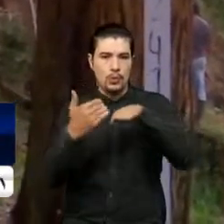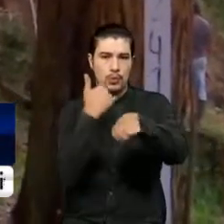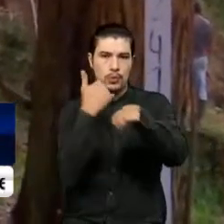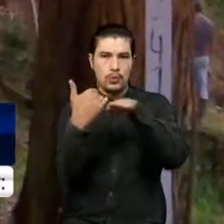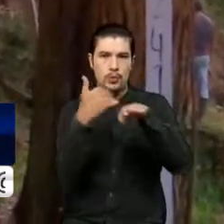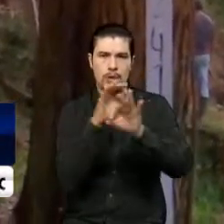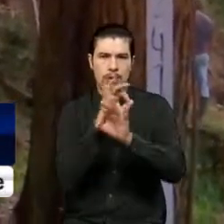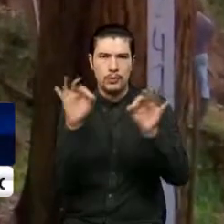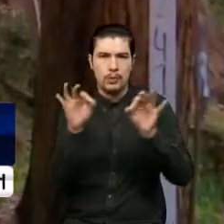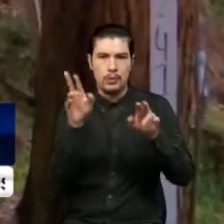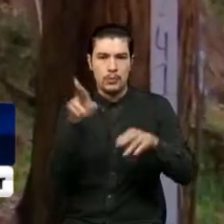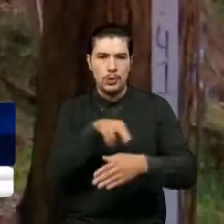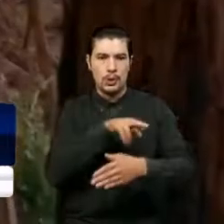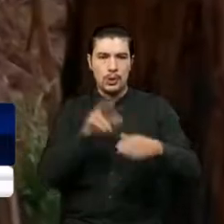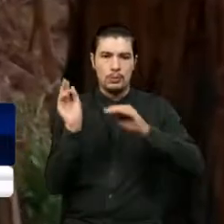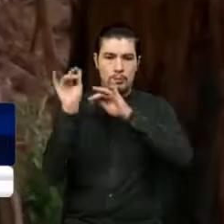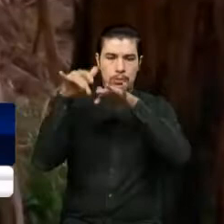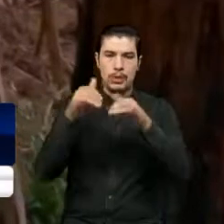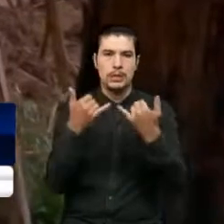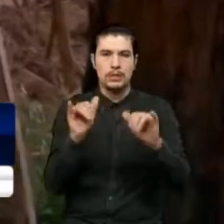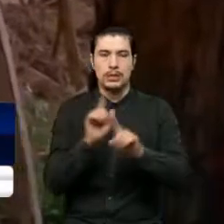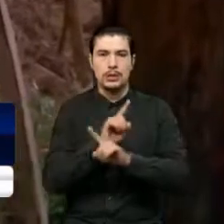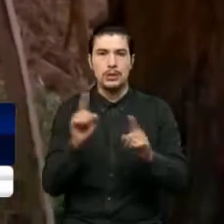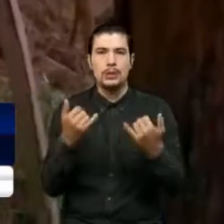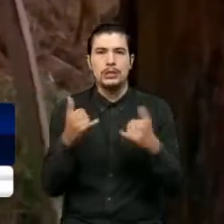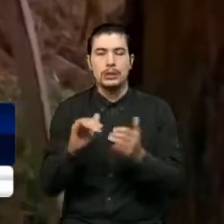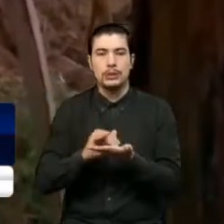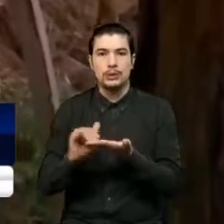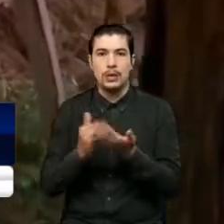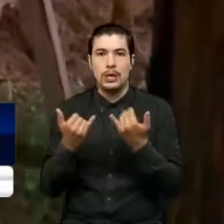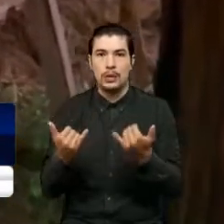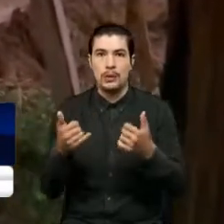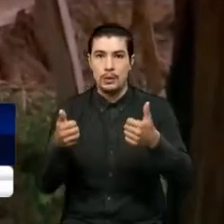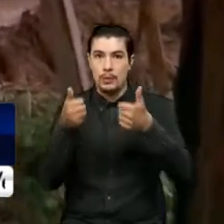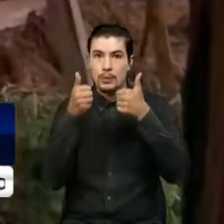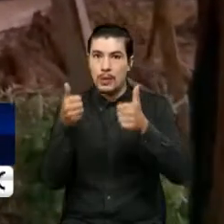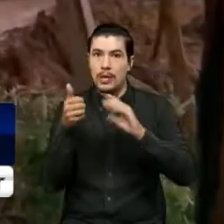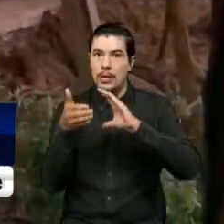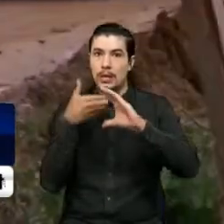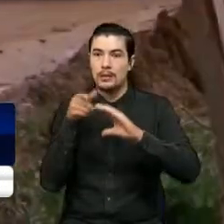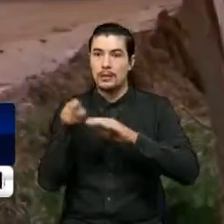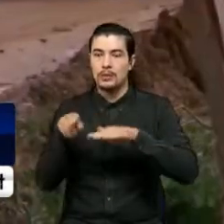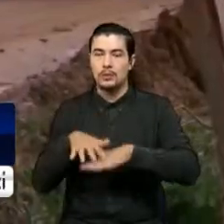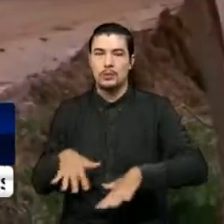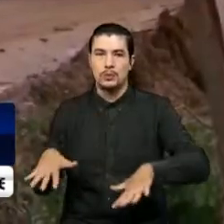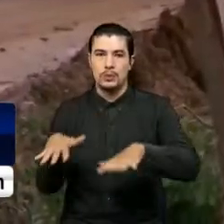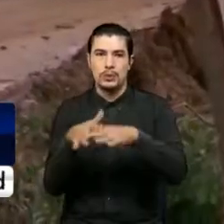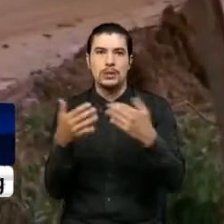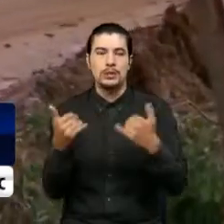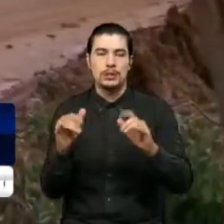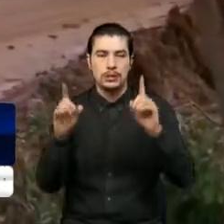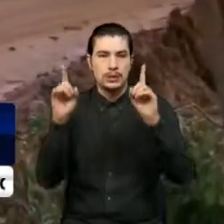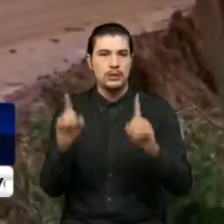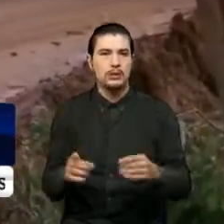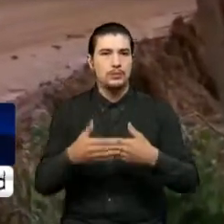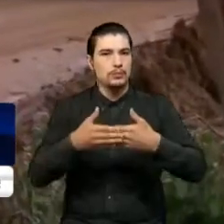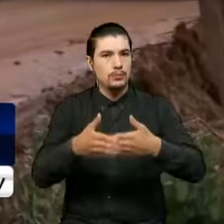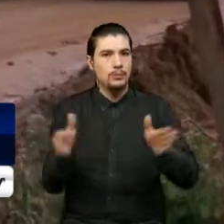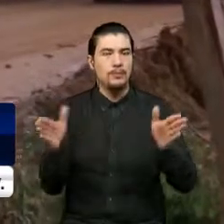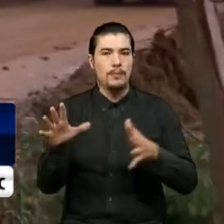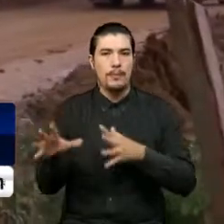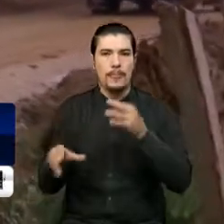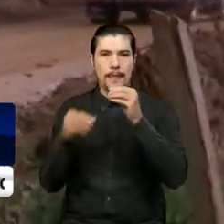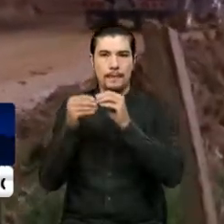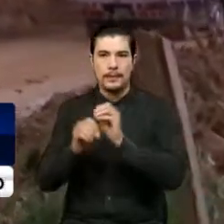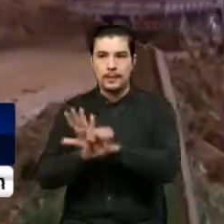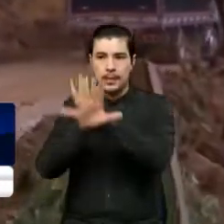tipo de restricción, donde manifestaron que debido al buen clima que se presenta en esa zona, se ha tomado esta decisión. Aclararon que las condiciones